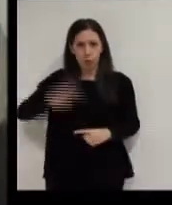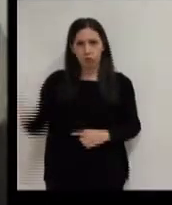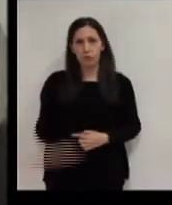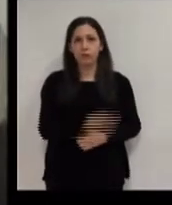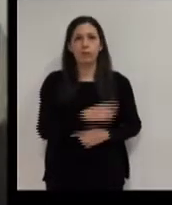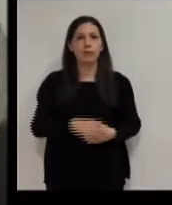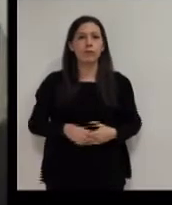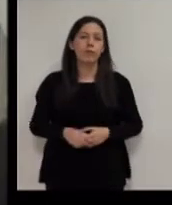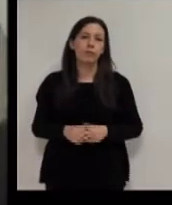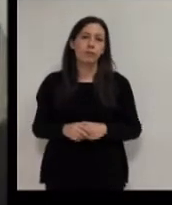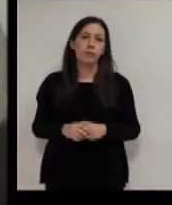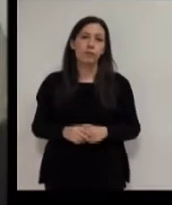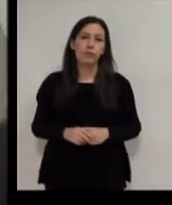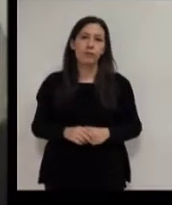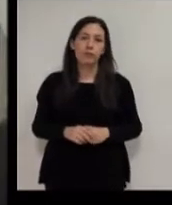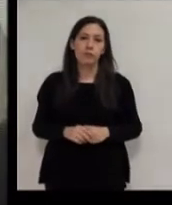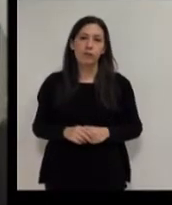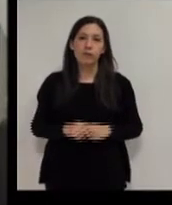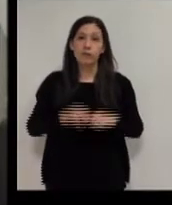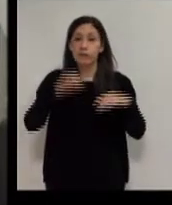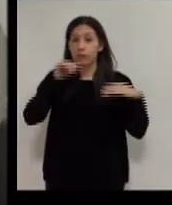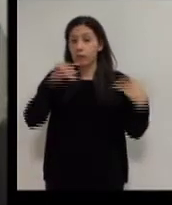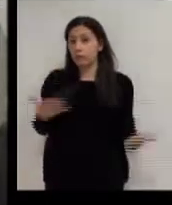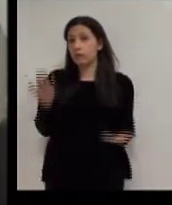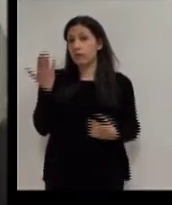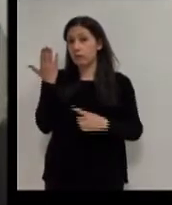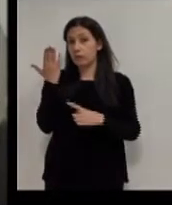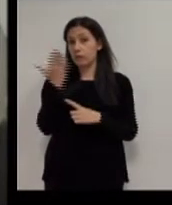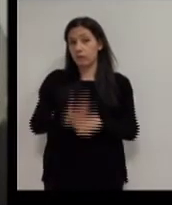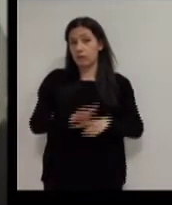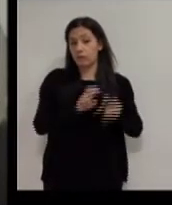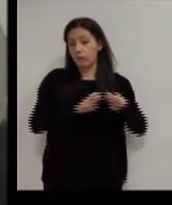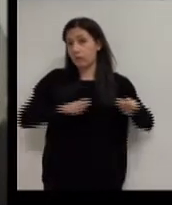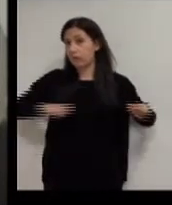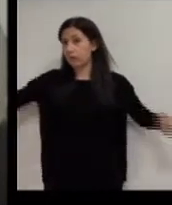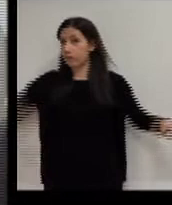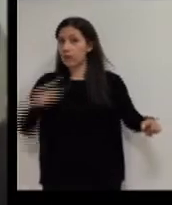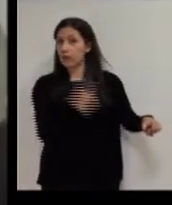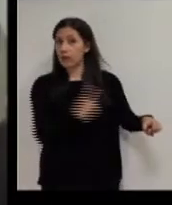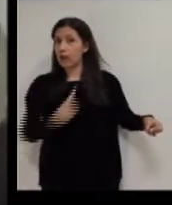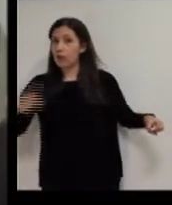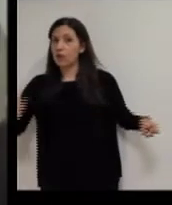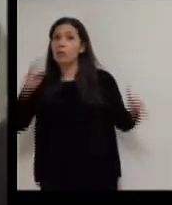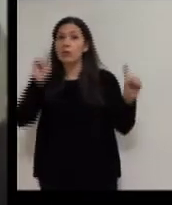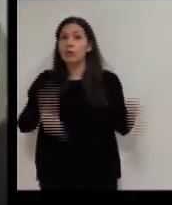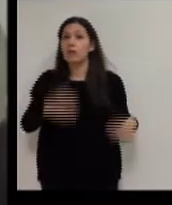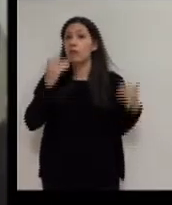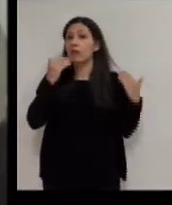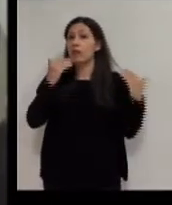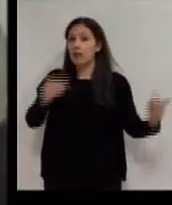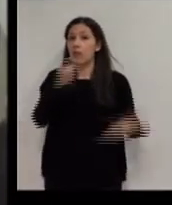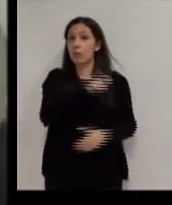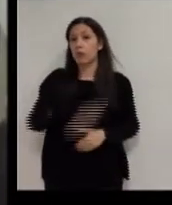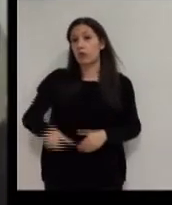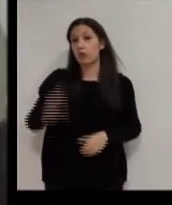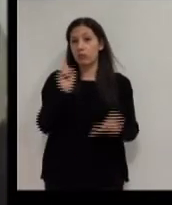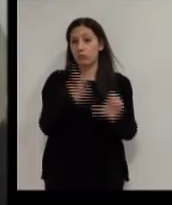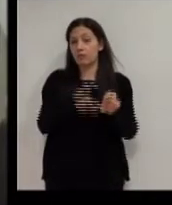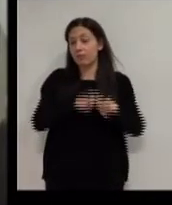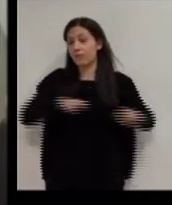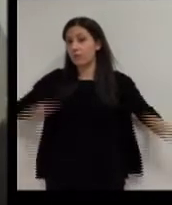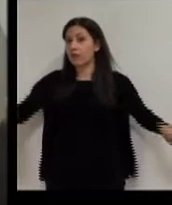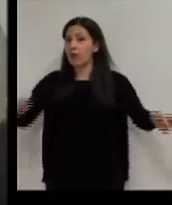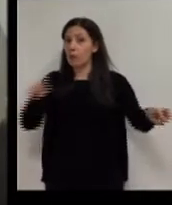Y ahora voy a presentaros y agradeceros muy especialmente a los participantes en esta mesa que